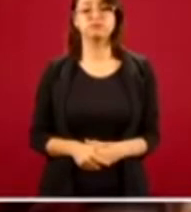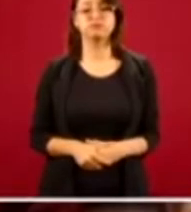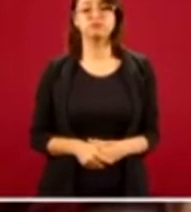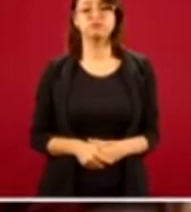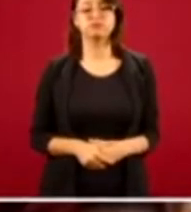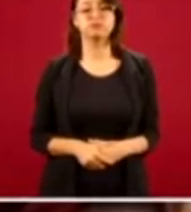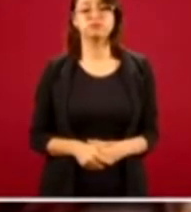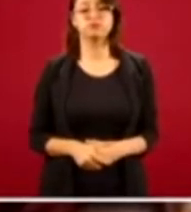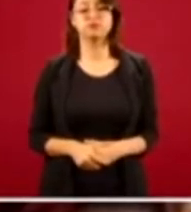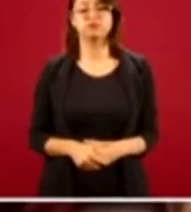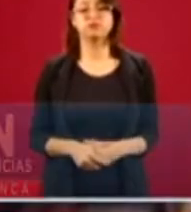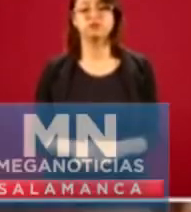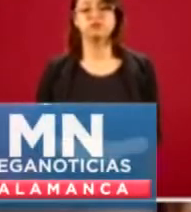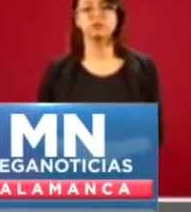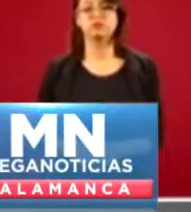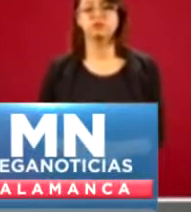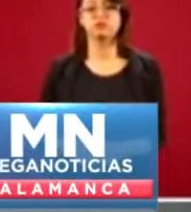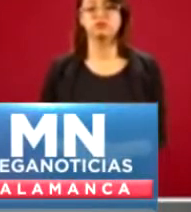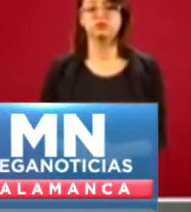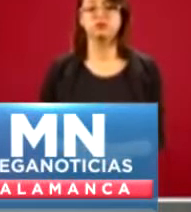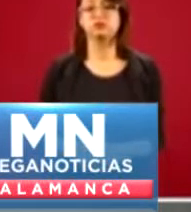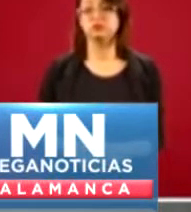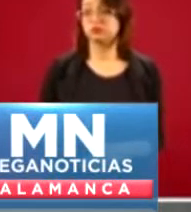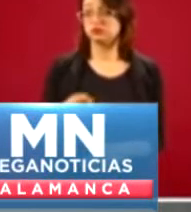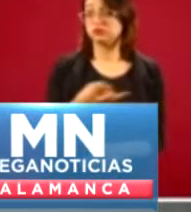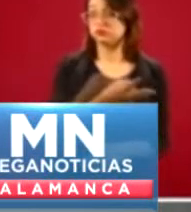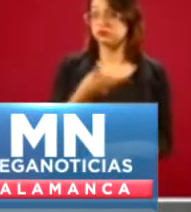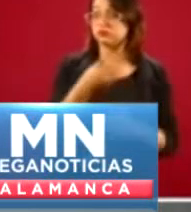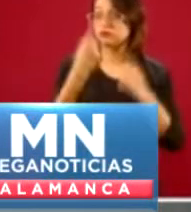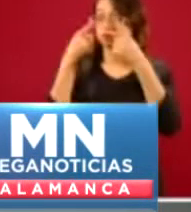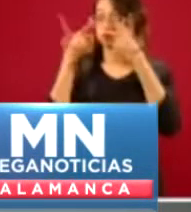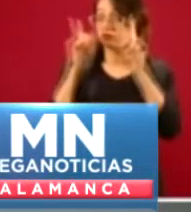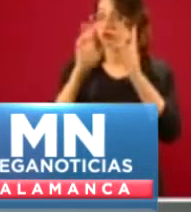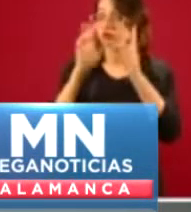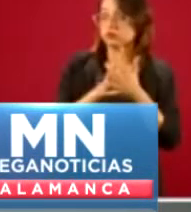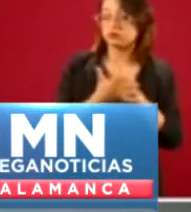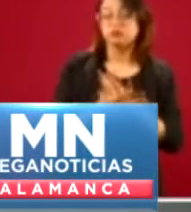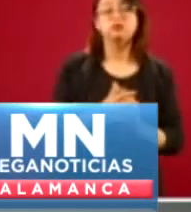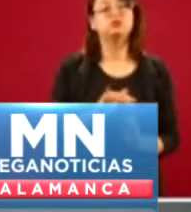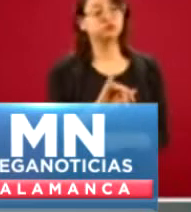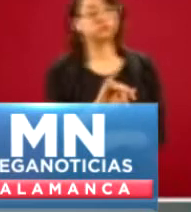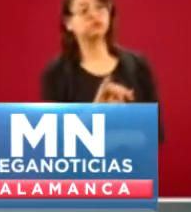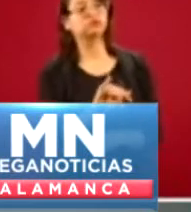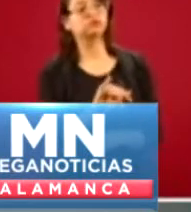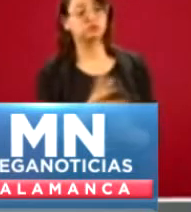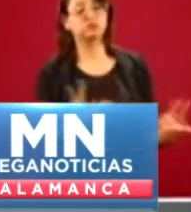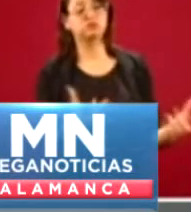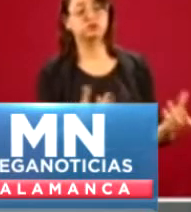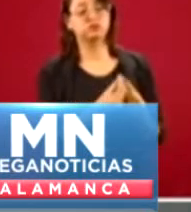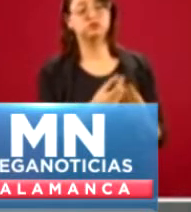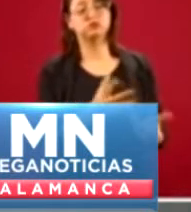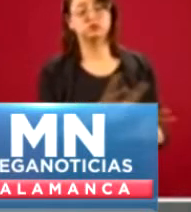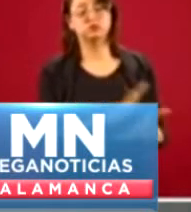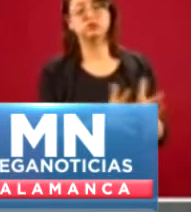También estos marinos estaban coludidos con estos criminales. Sí, había asociación